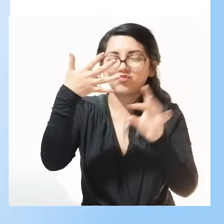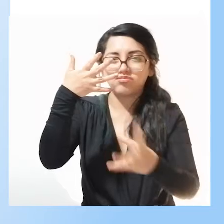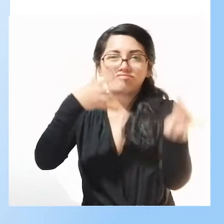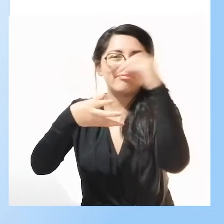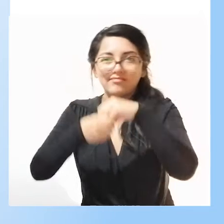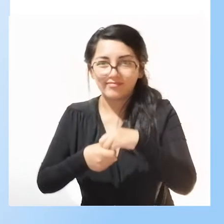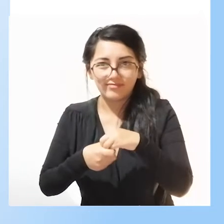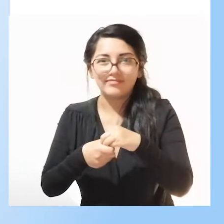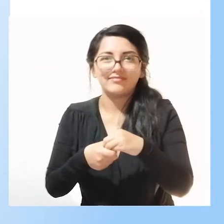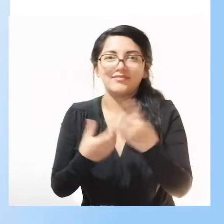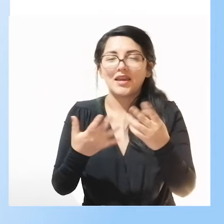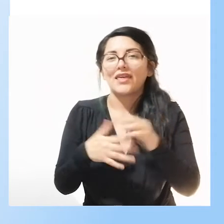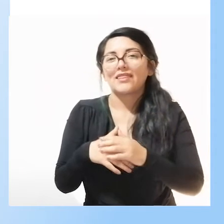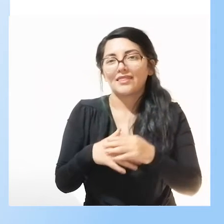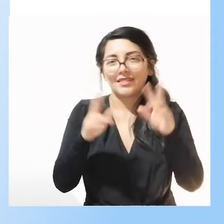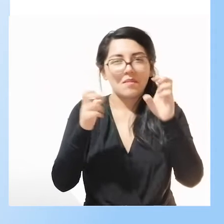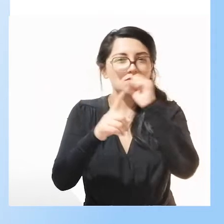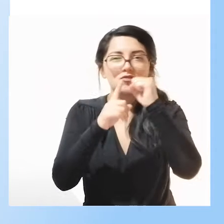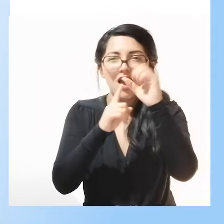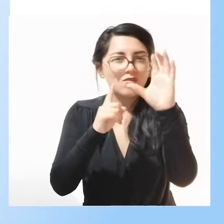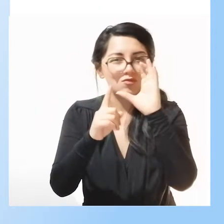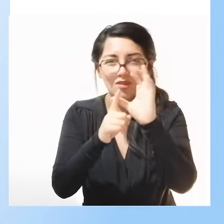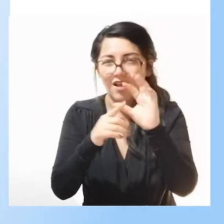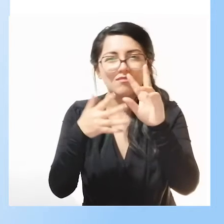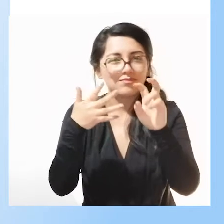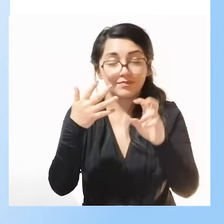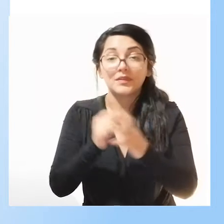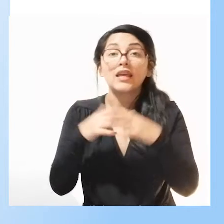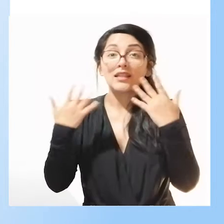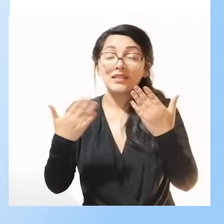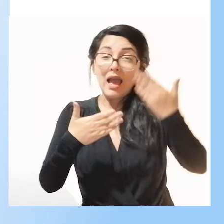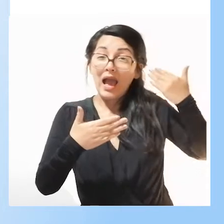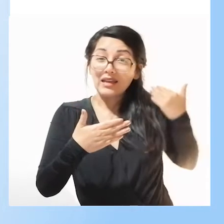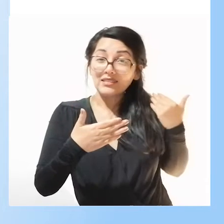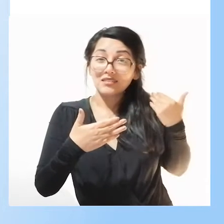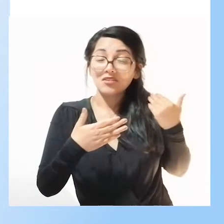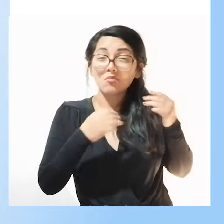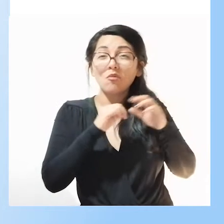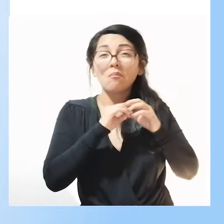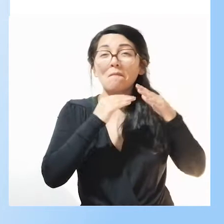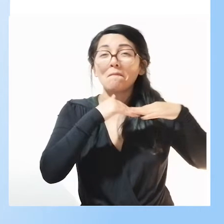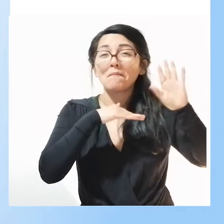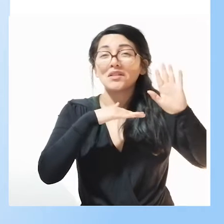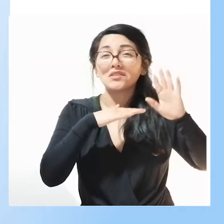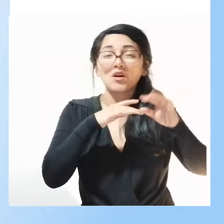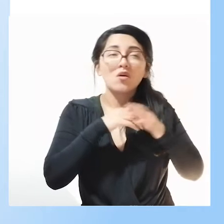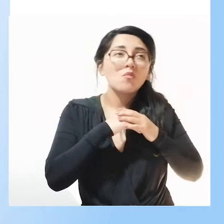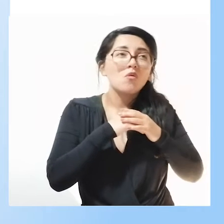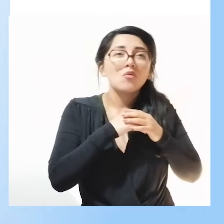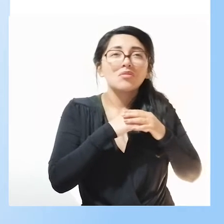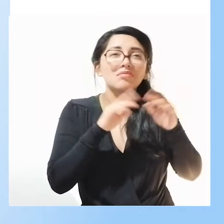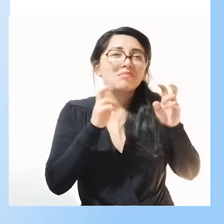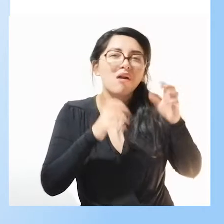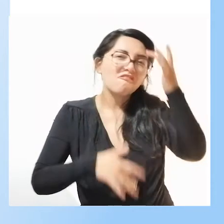la enfermedad. Es decir, pasamos de un modelo unicausal donde la enfermedad se ocasiona por